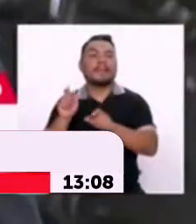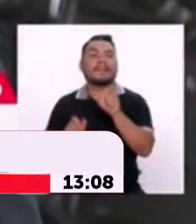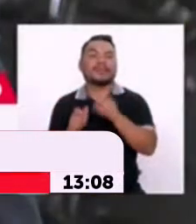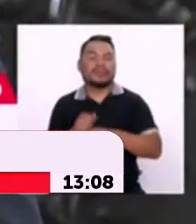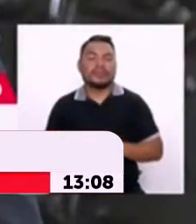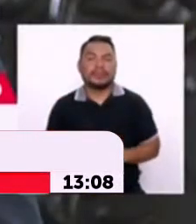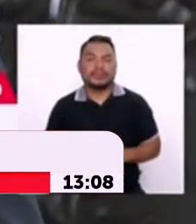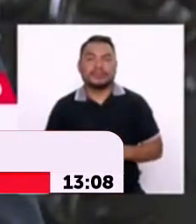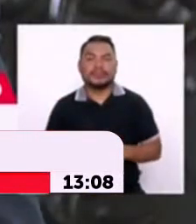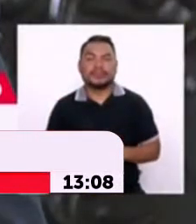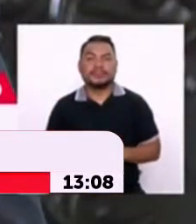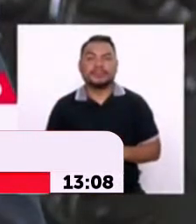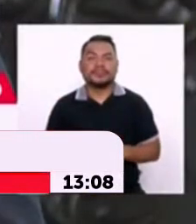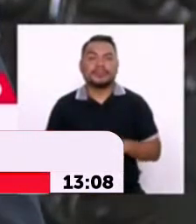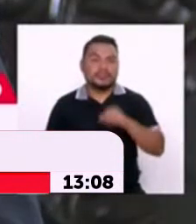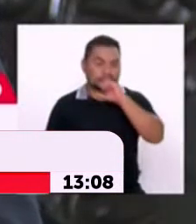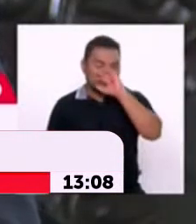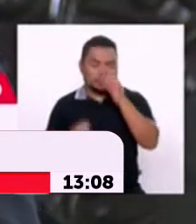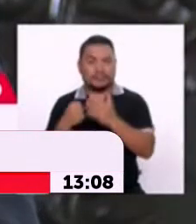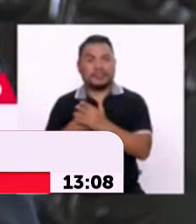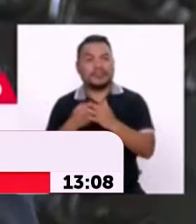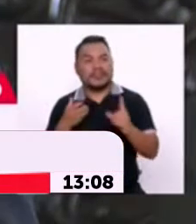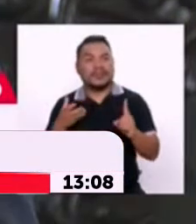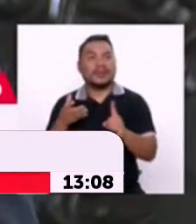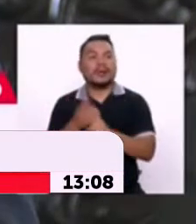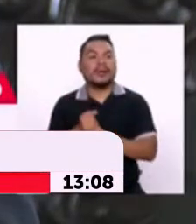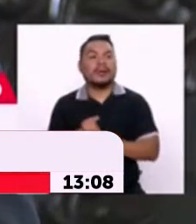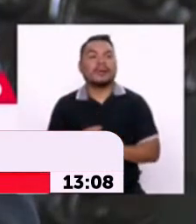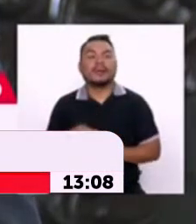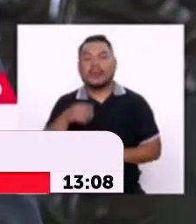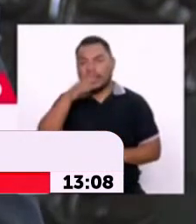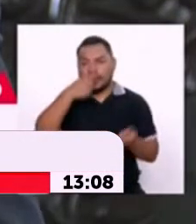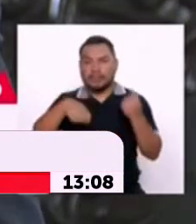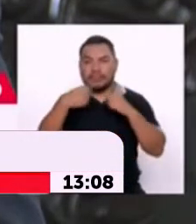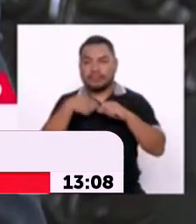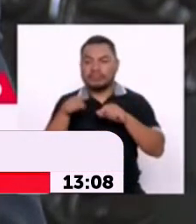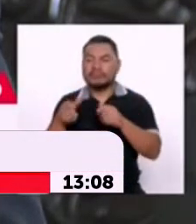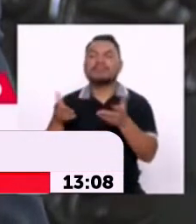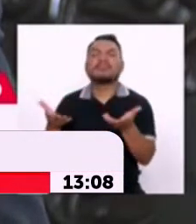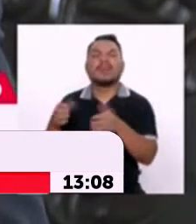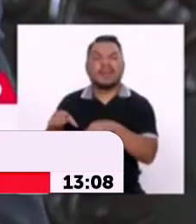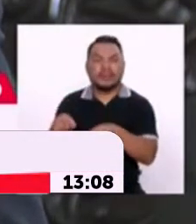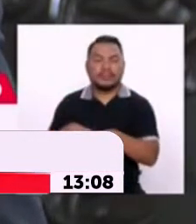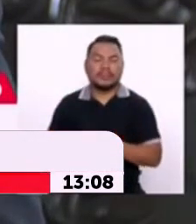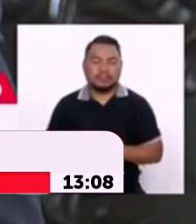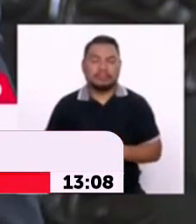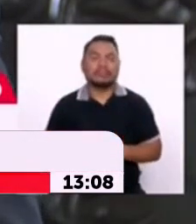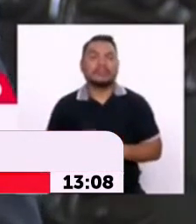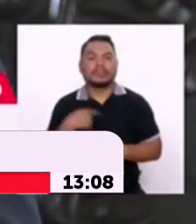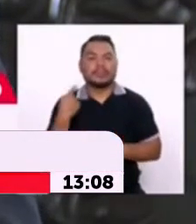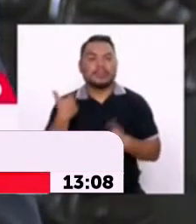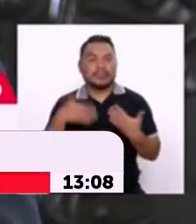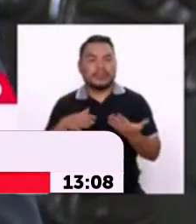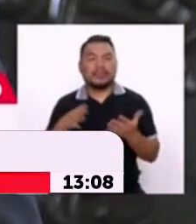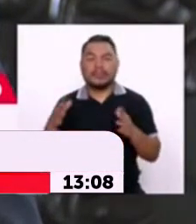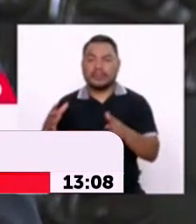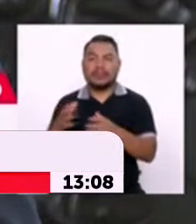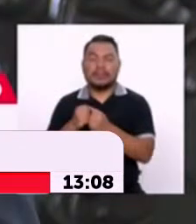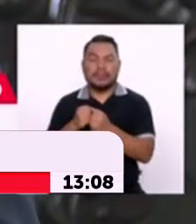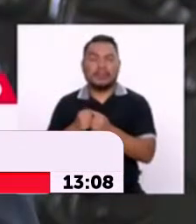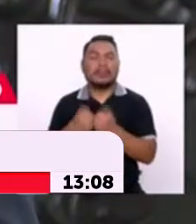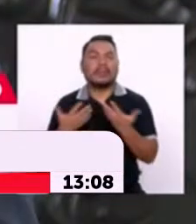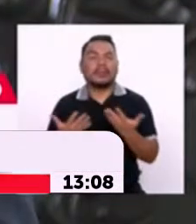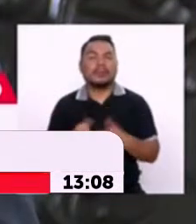130.987 personas. Lucha contra el tráfico ilícito de drogas. Hemos erradicado